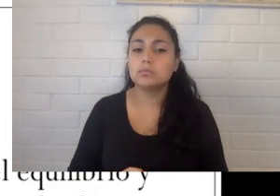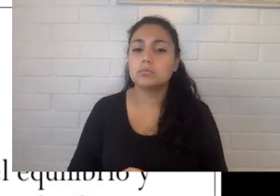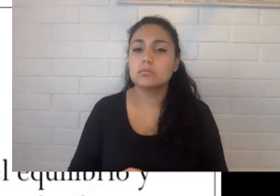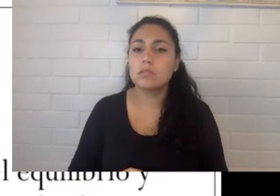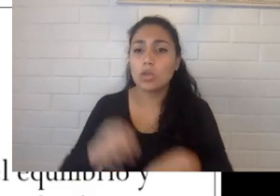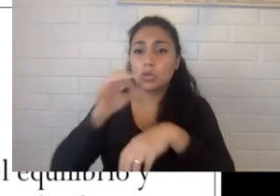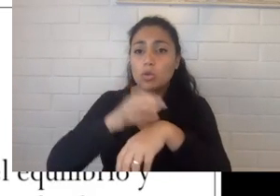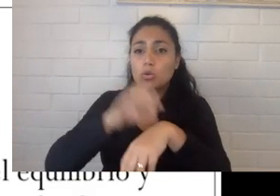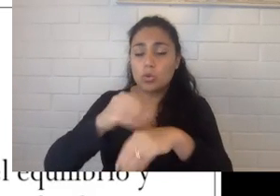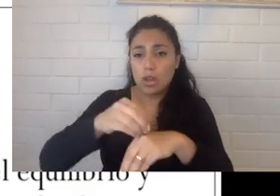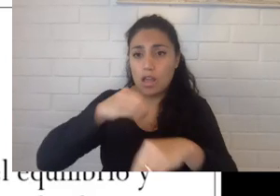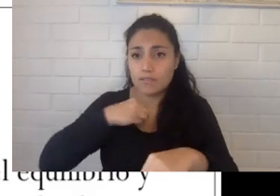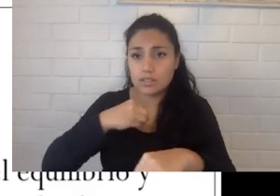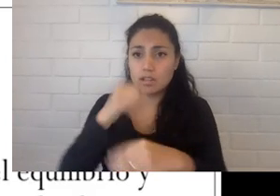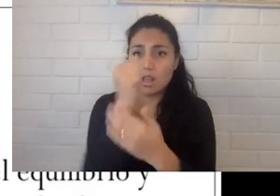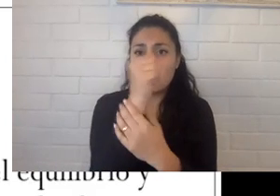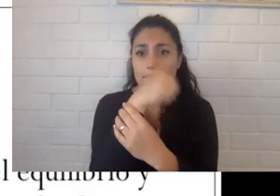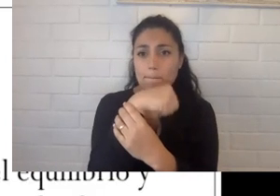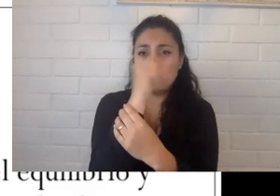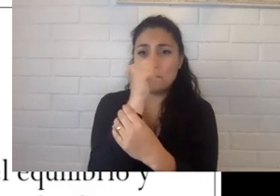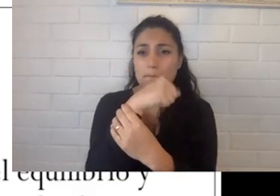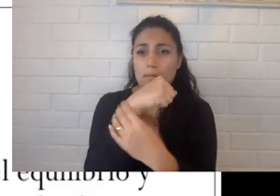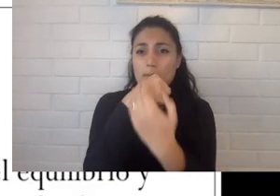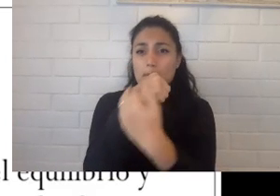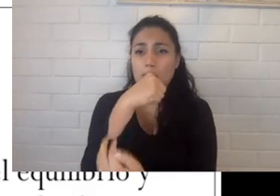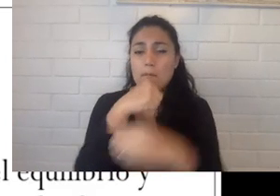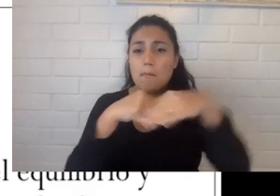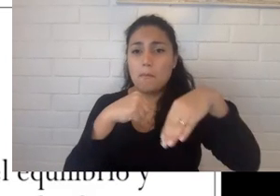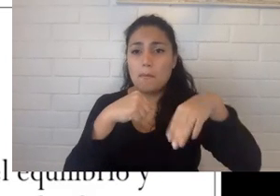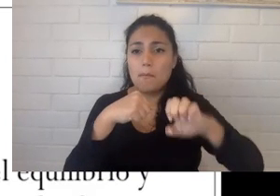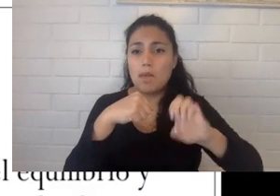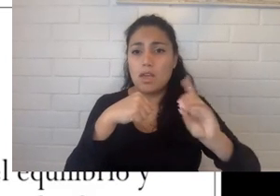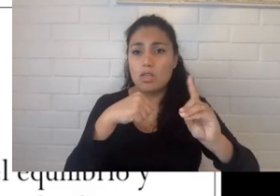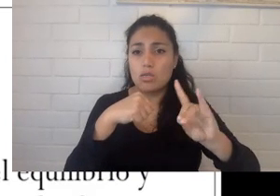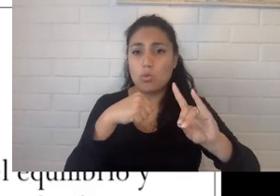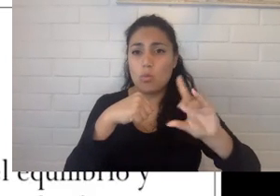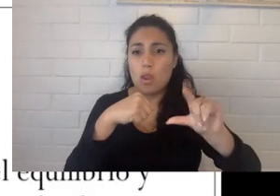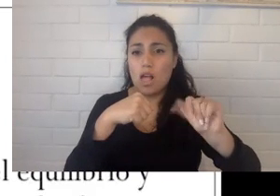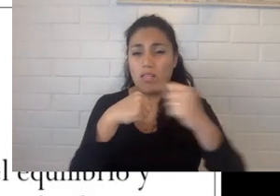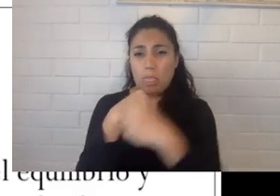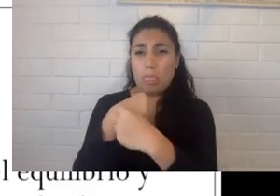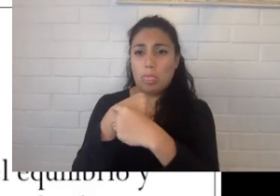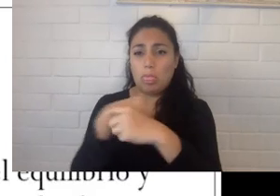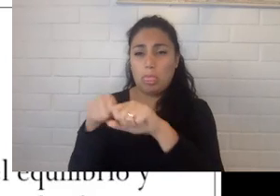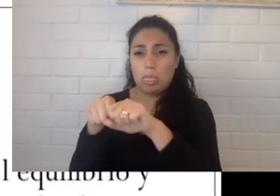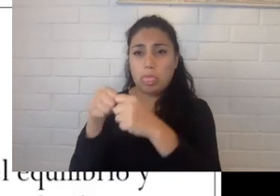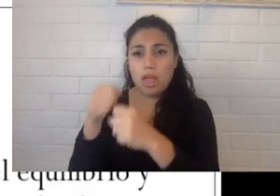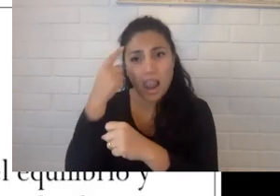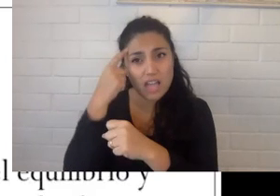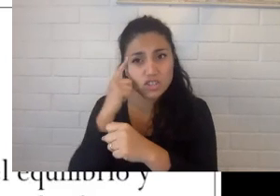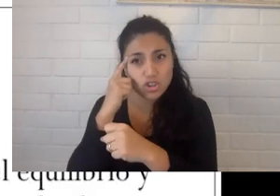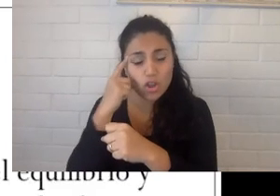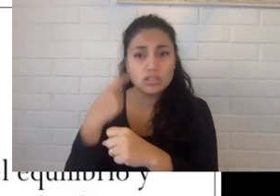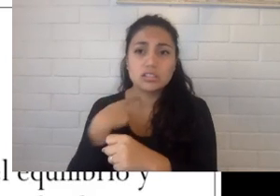diagnóstico médico de lesión medular, queda con una paraplegia, o sea, la mitad del cuerpo hacia abajo, alrededor del